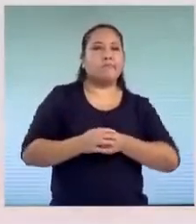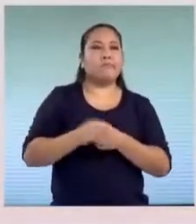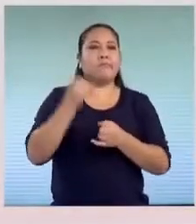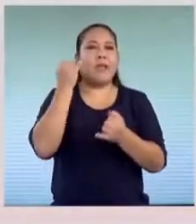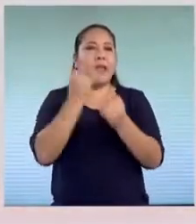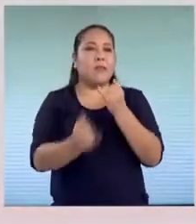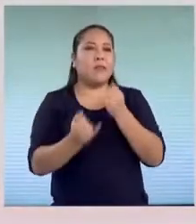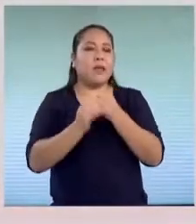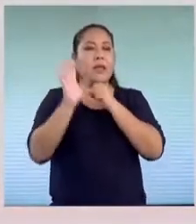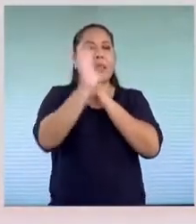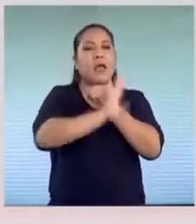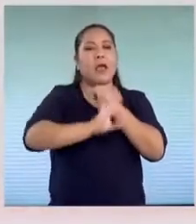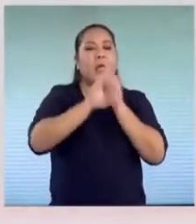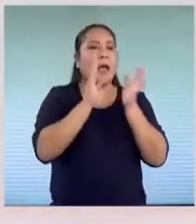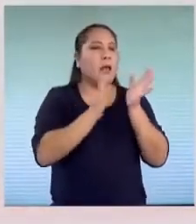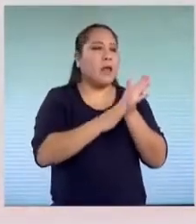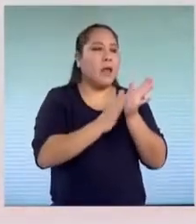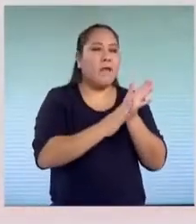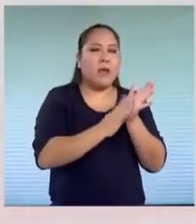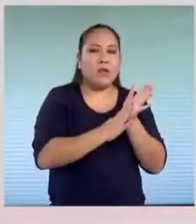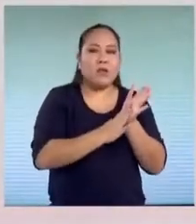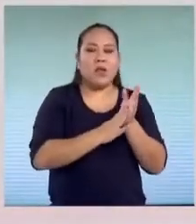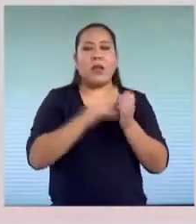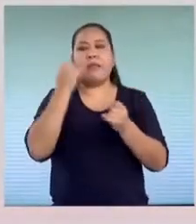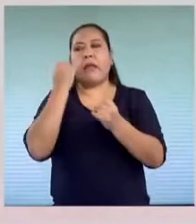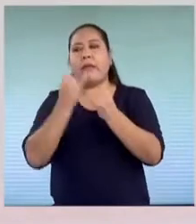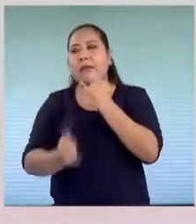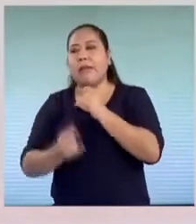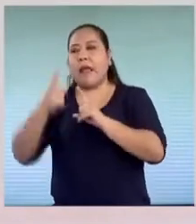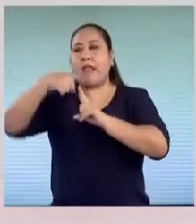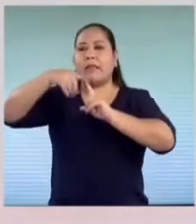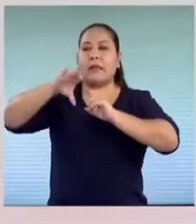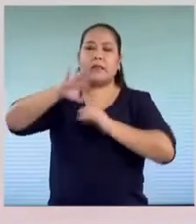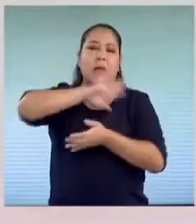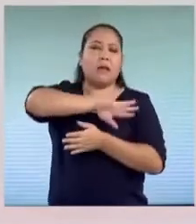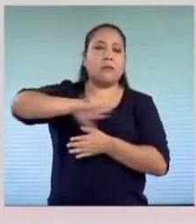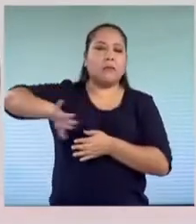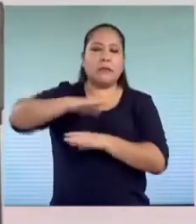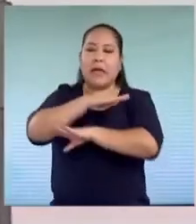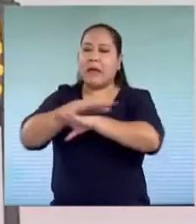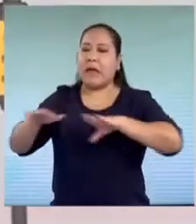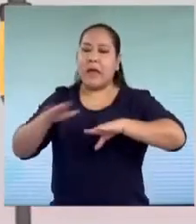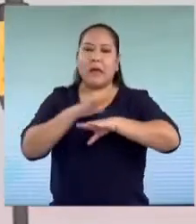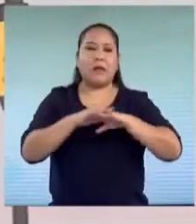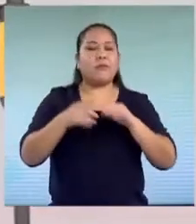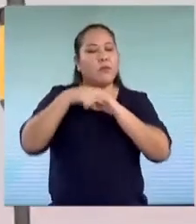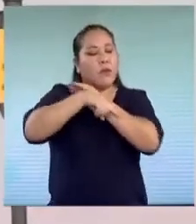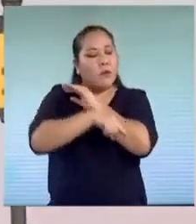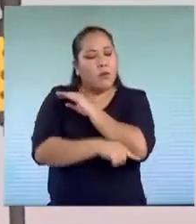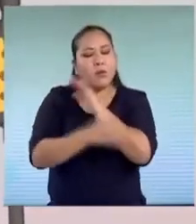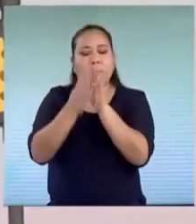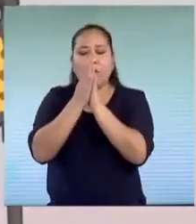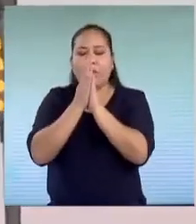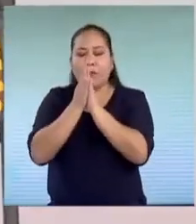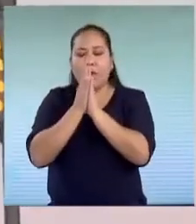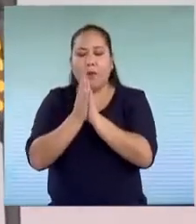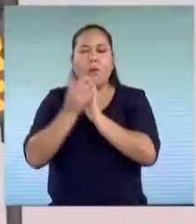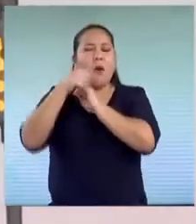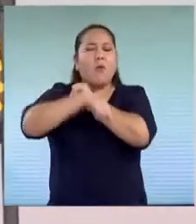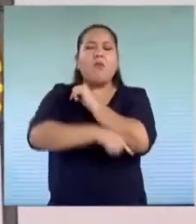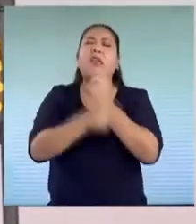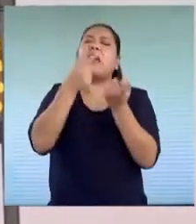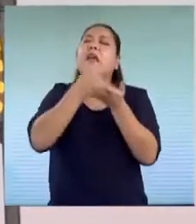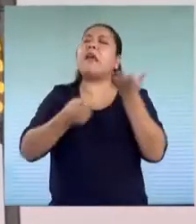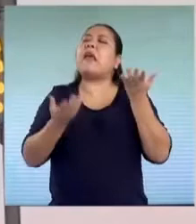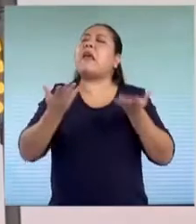desactivar la Defensoría, desactivar el Tribunal Constitucional. Profundice y háblenos de lo que quiera hacer,